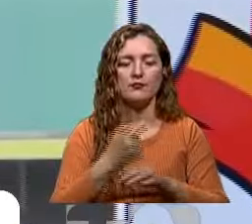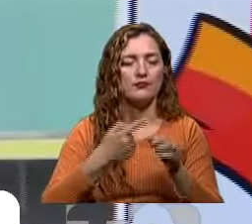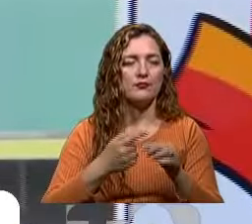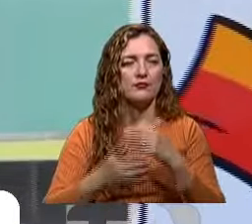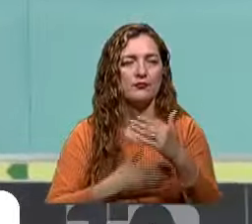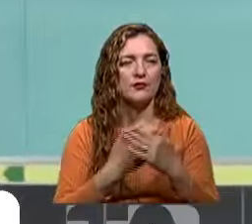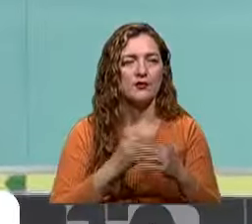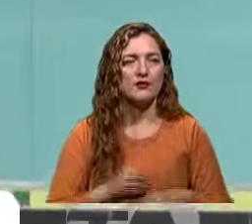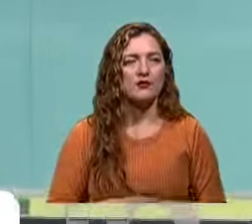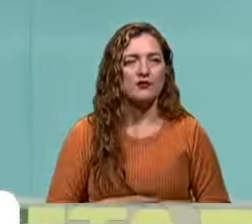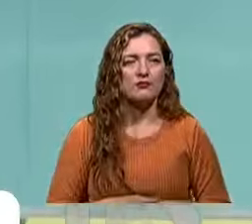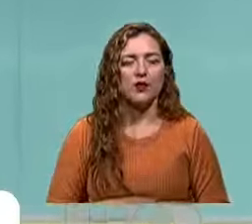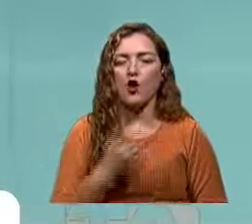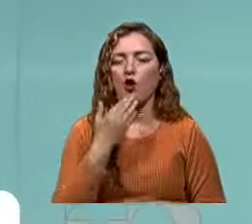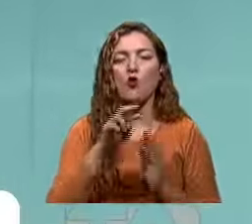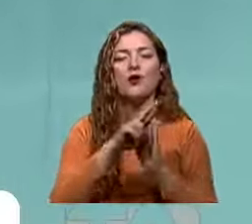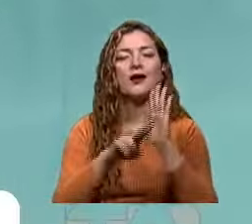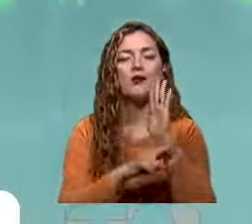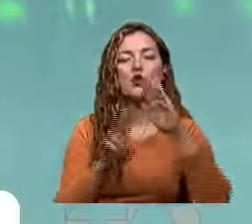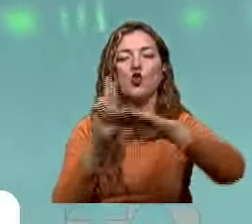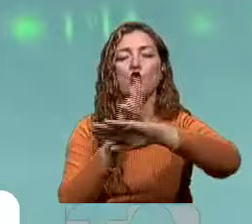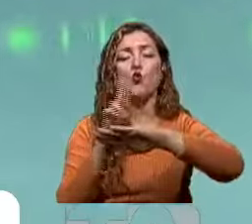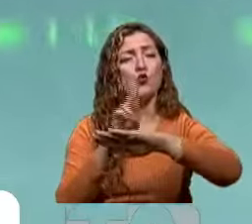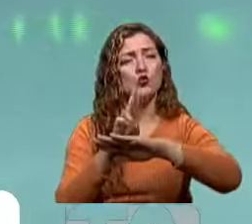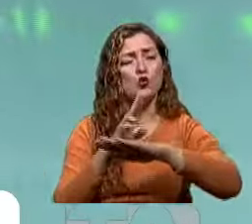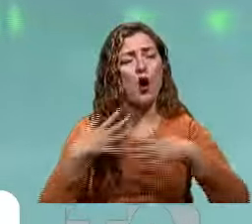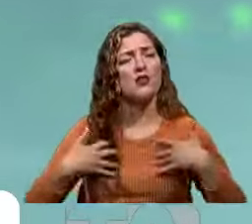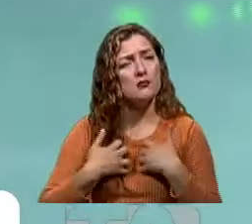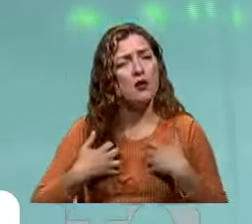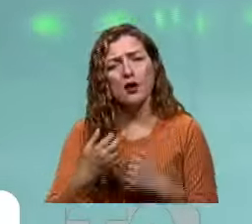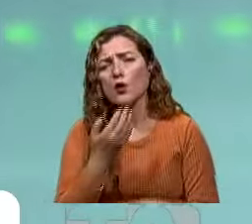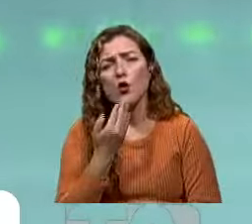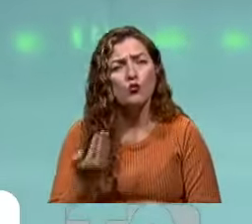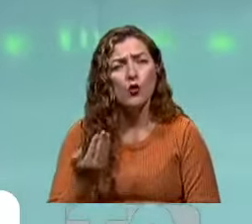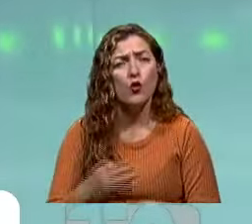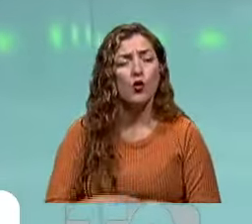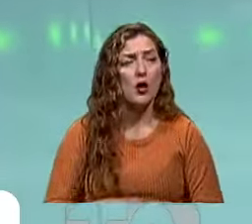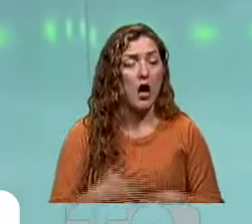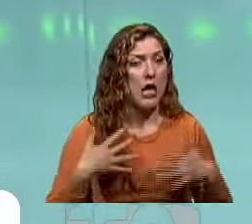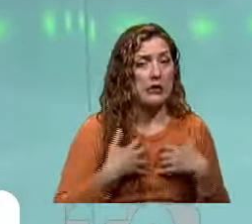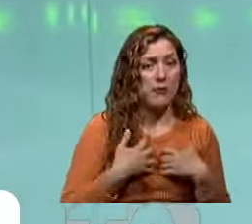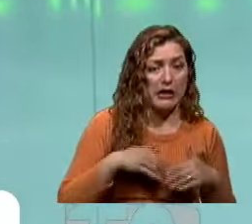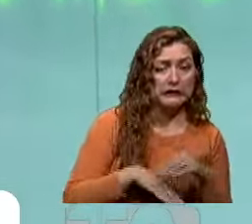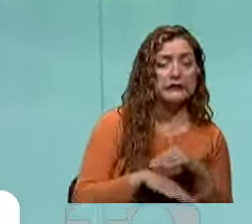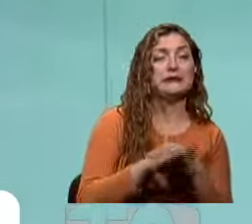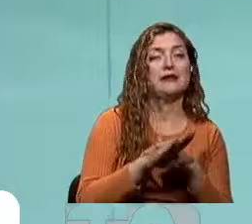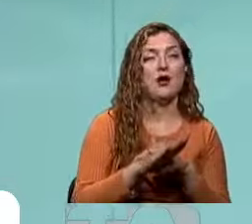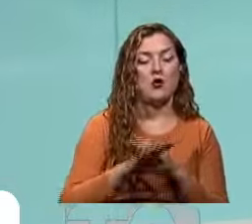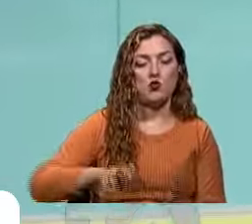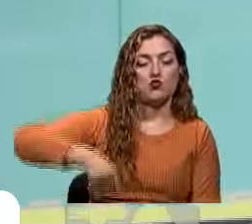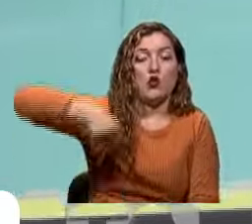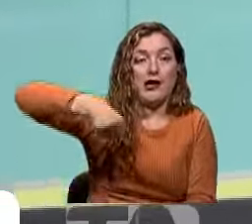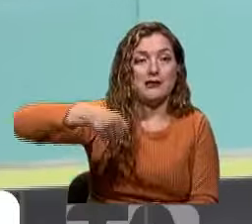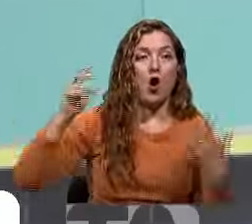Pero Cristian, coméntanos, ¿cómo es el reglamento de uso en torno a las mascotas? El ingreso de mascotas tiene que venir en un kennet o